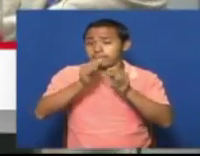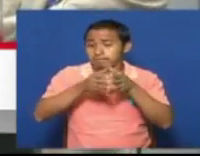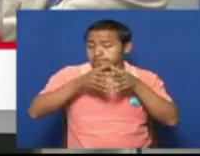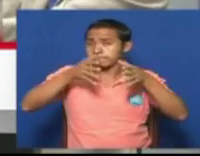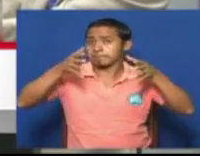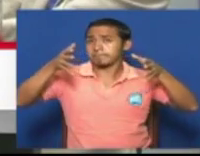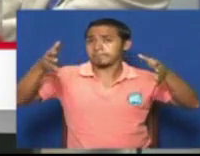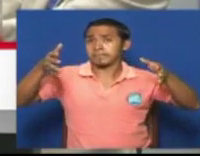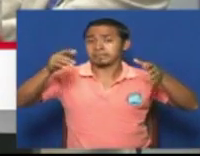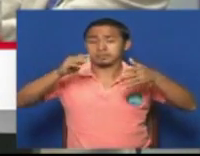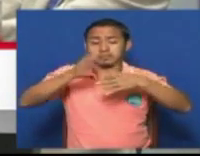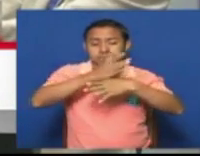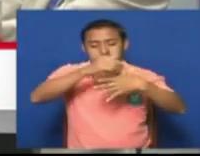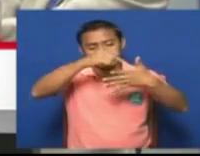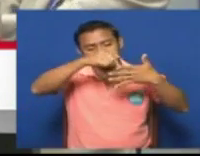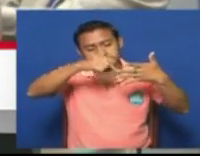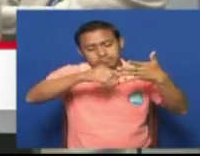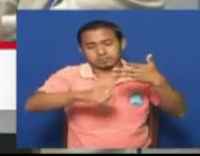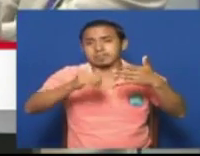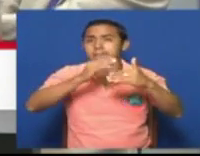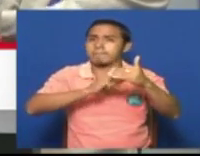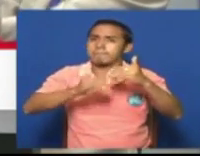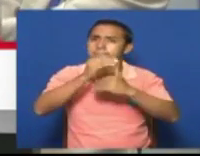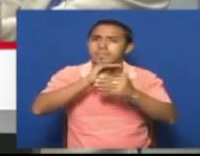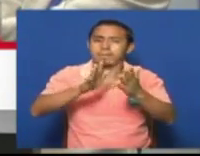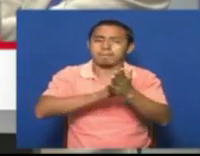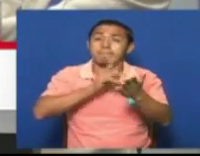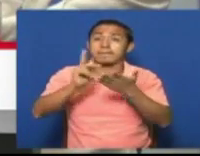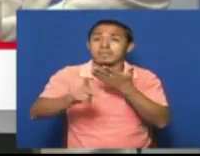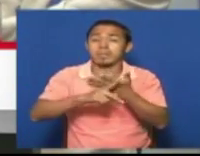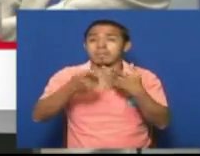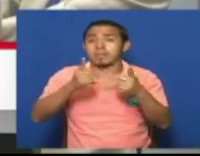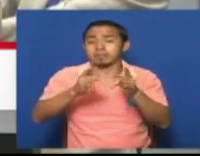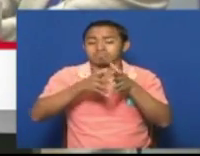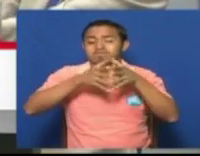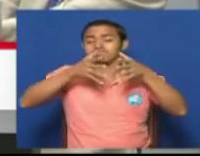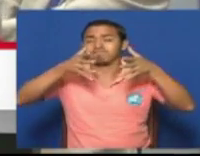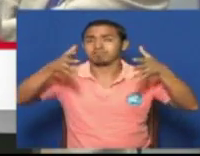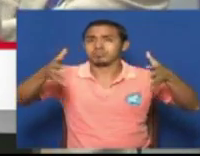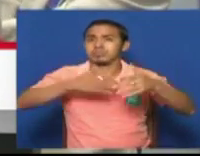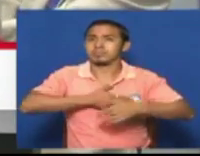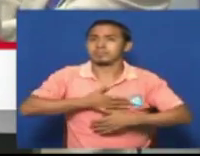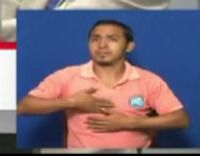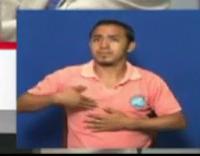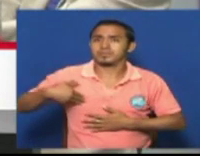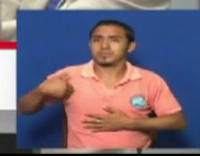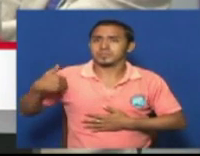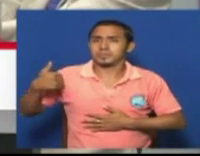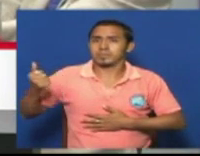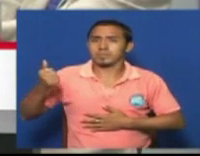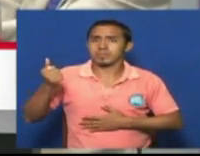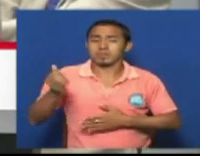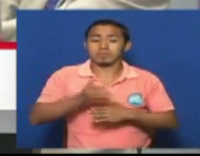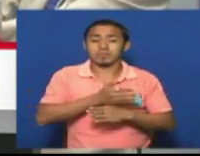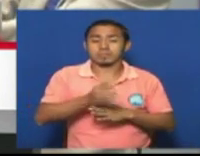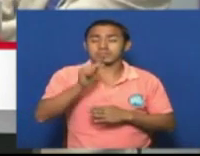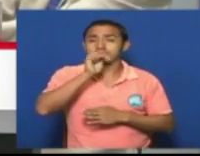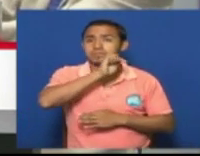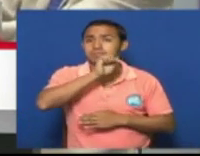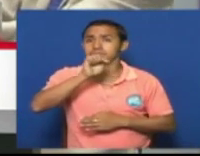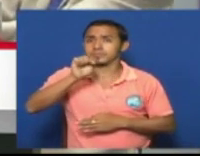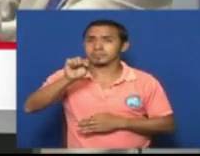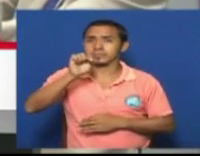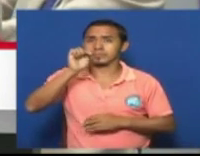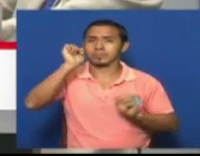de todos estos programas sociales masificar estos programas sociales mejorar la calidad de los mismos y